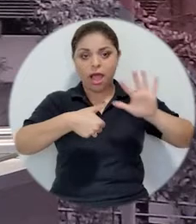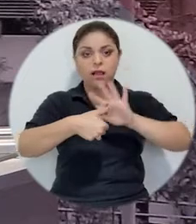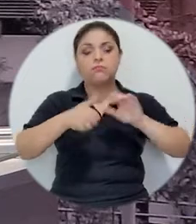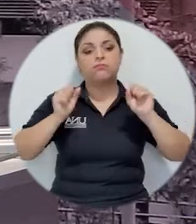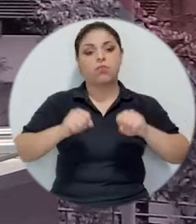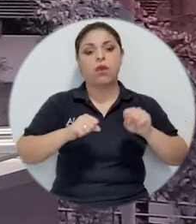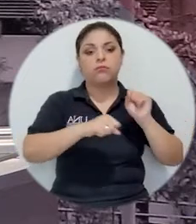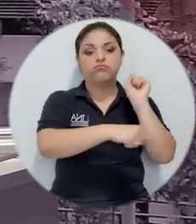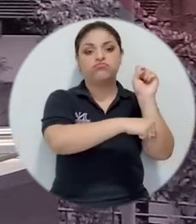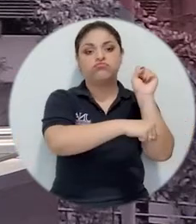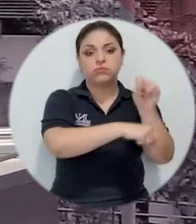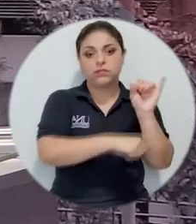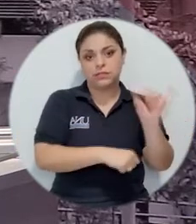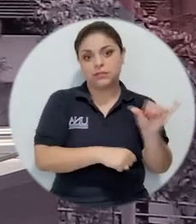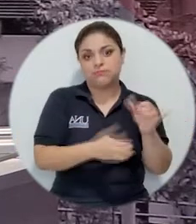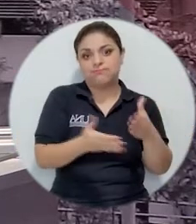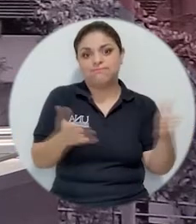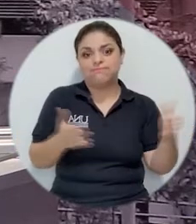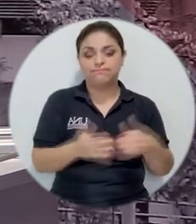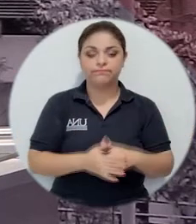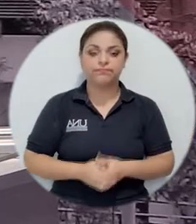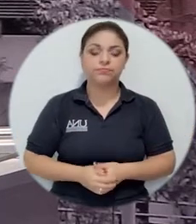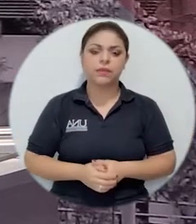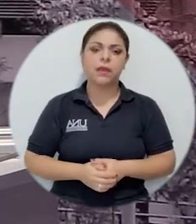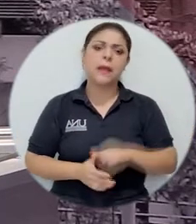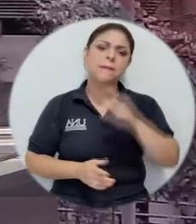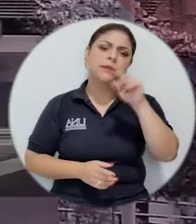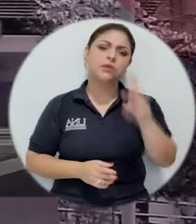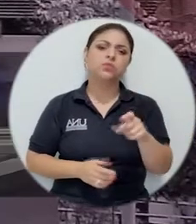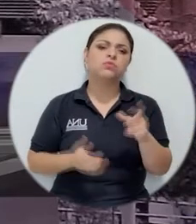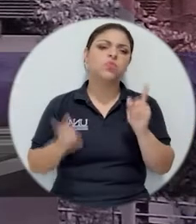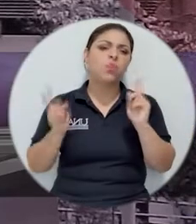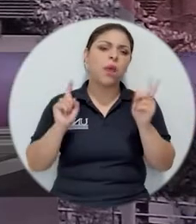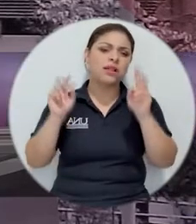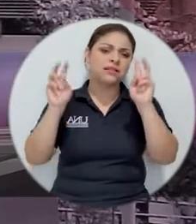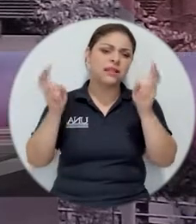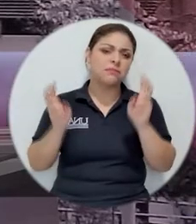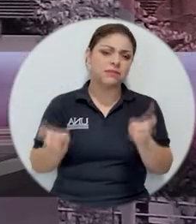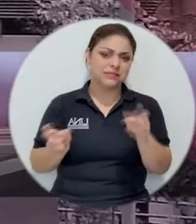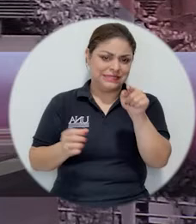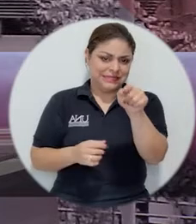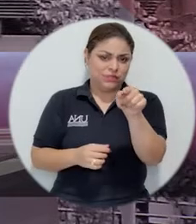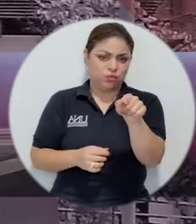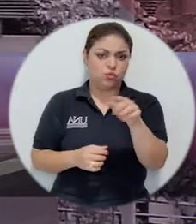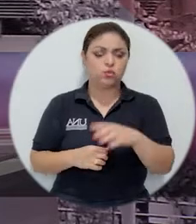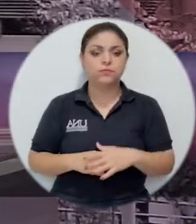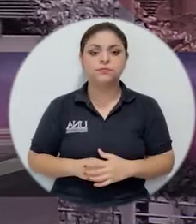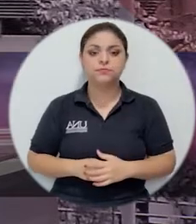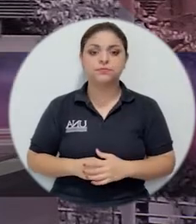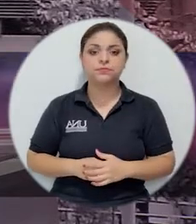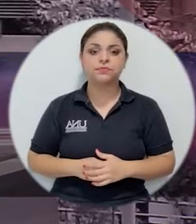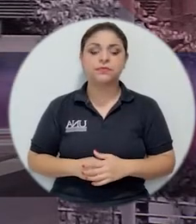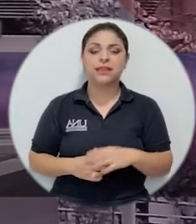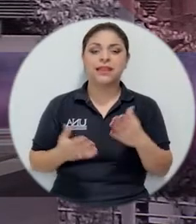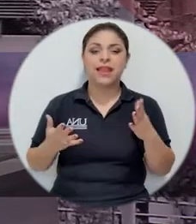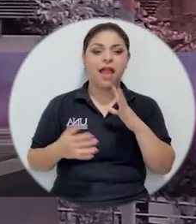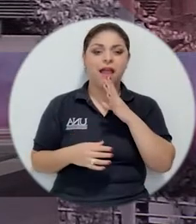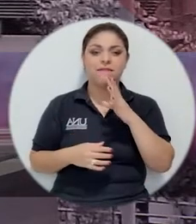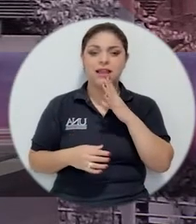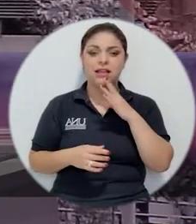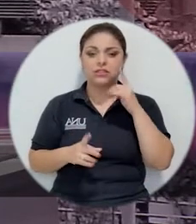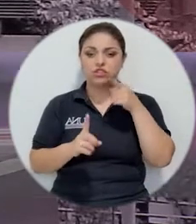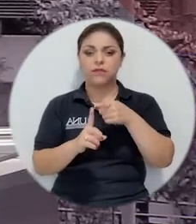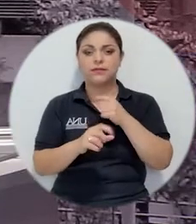grandes rasgos, haciendo un balance general, ¿cuáles serían esos temas que tocan directamente la